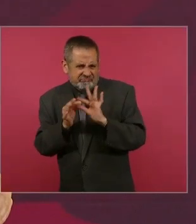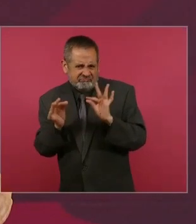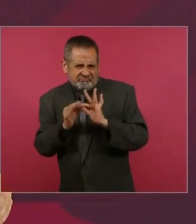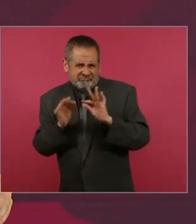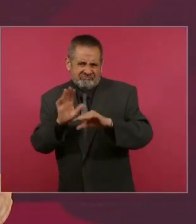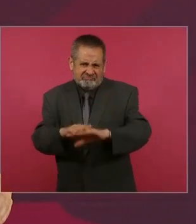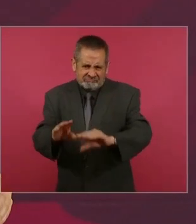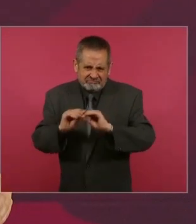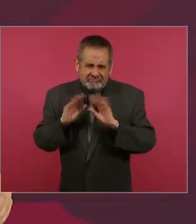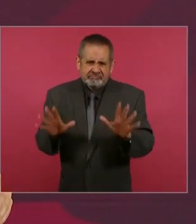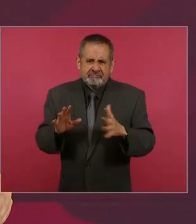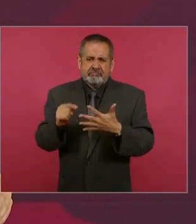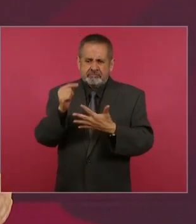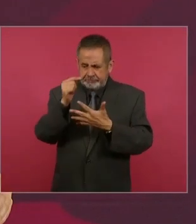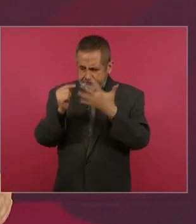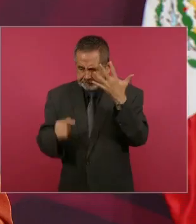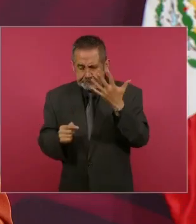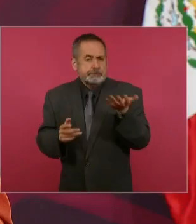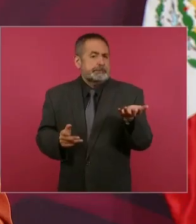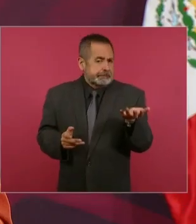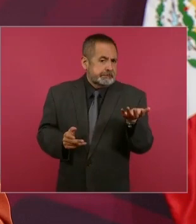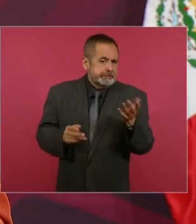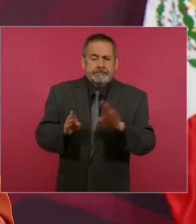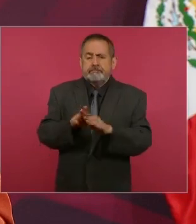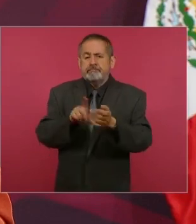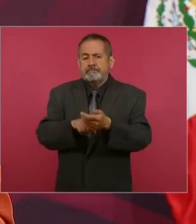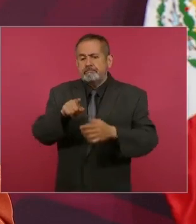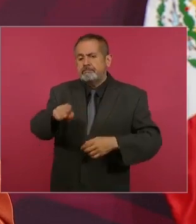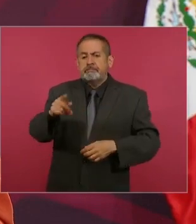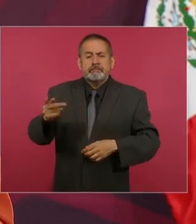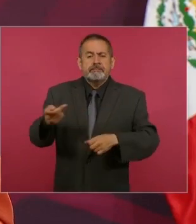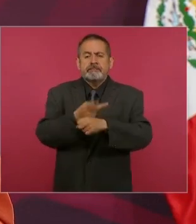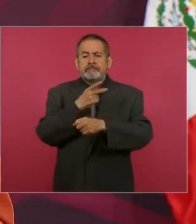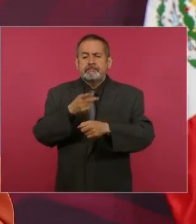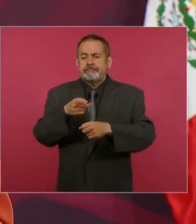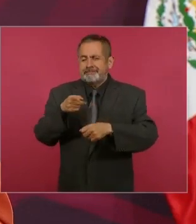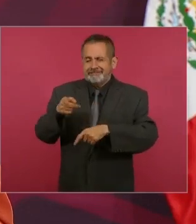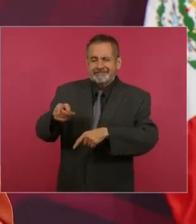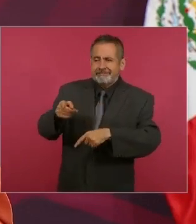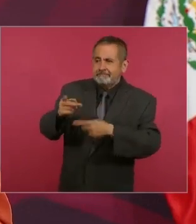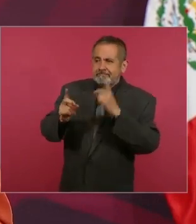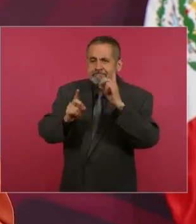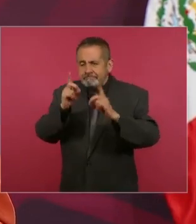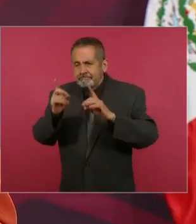exponiendo todos estos detalles y todas estas